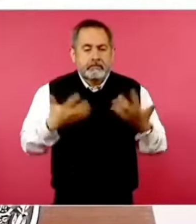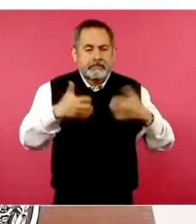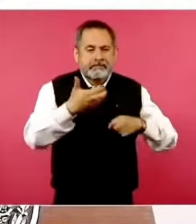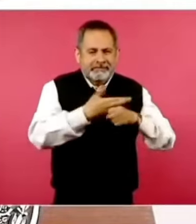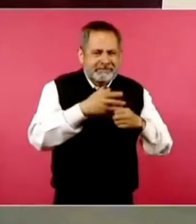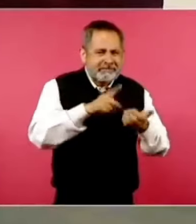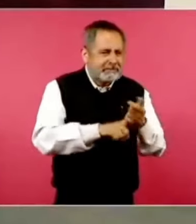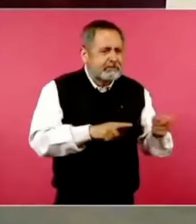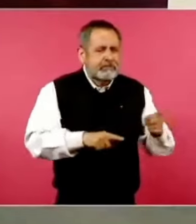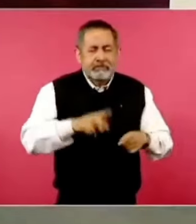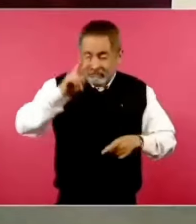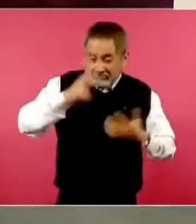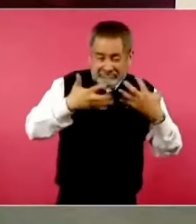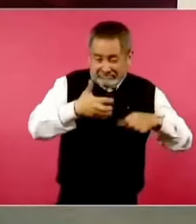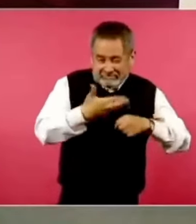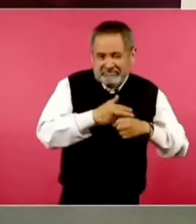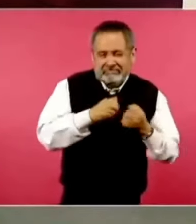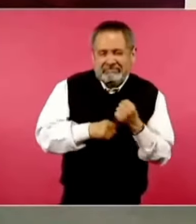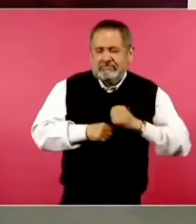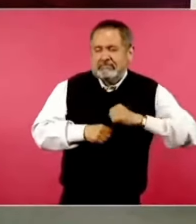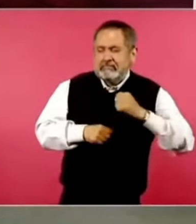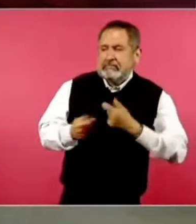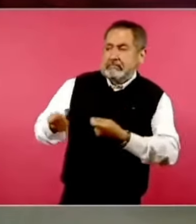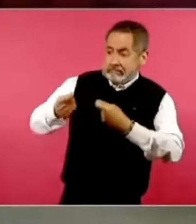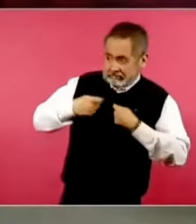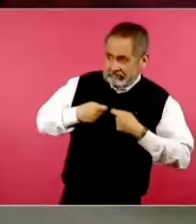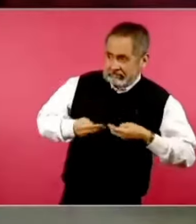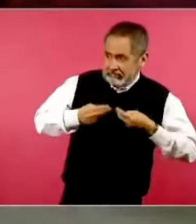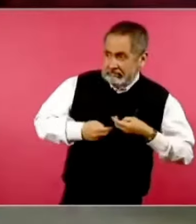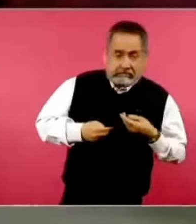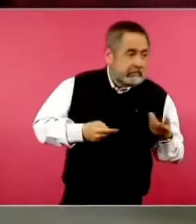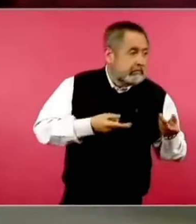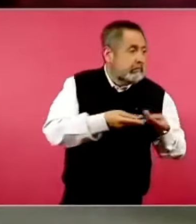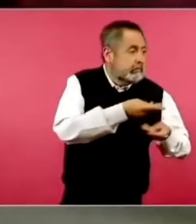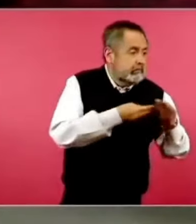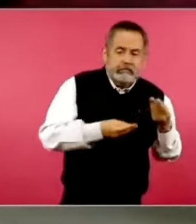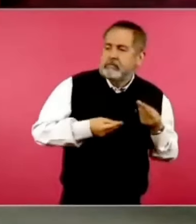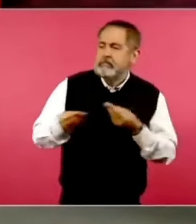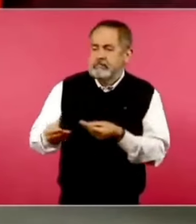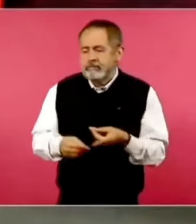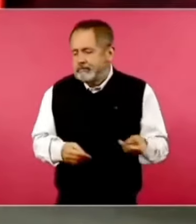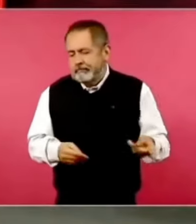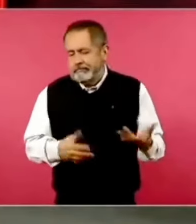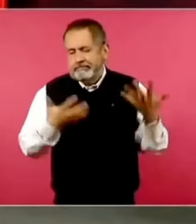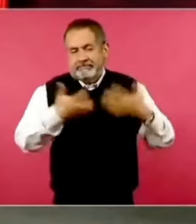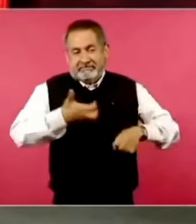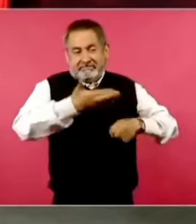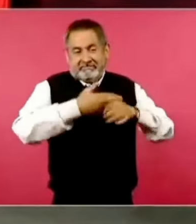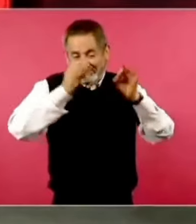o de traficantes de influencia porque en sentido estri no son